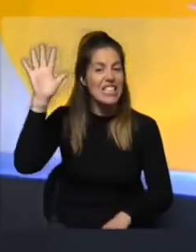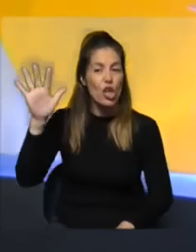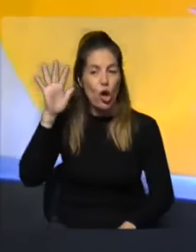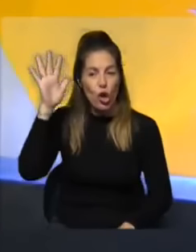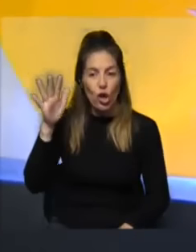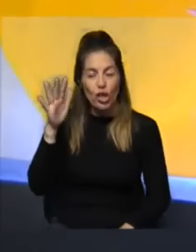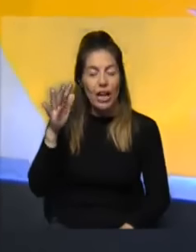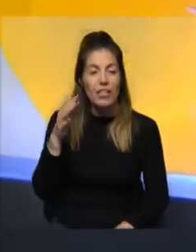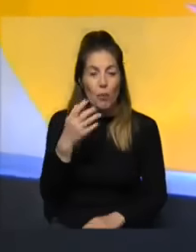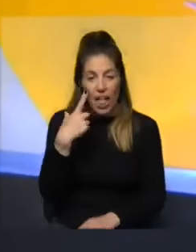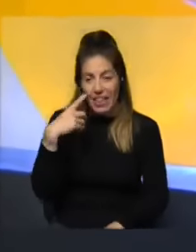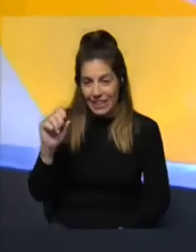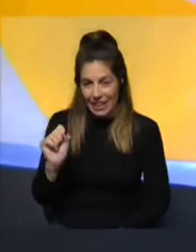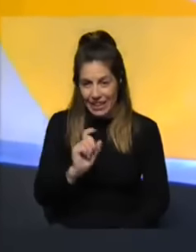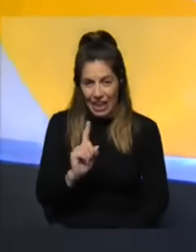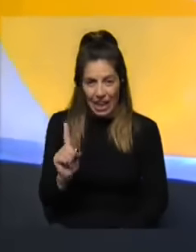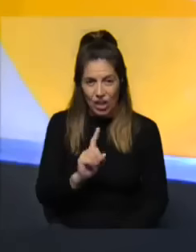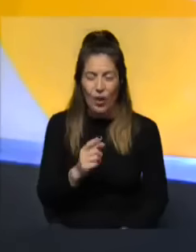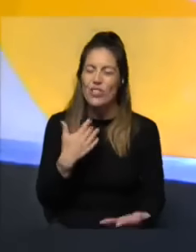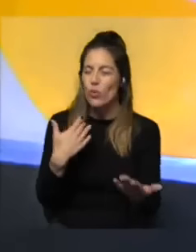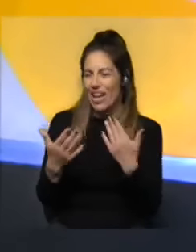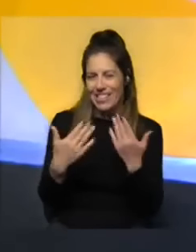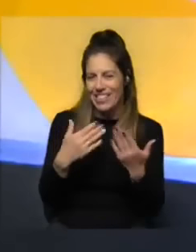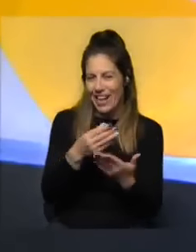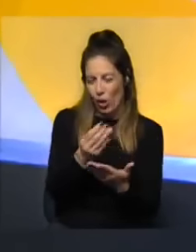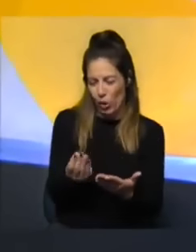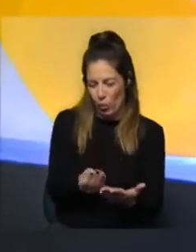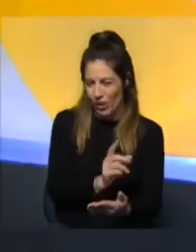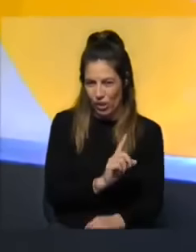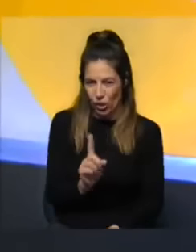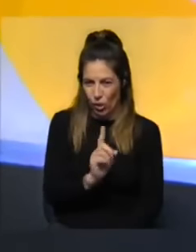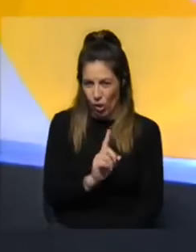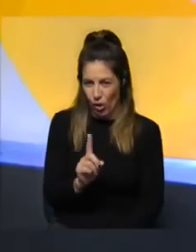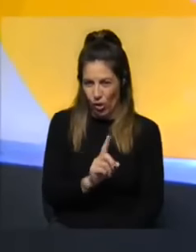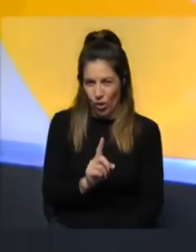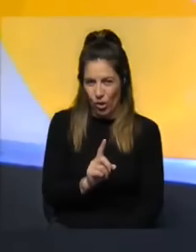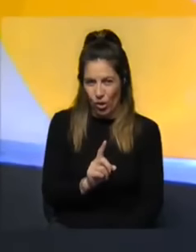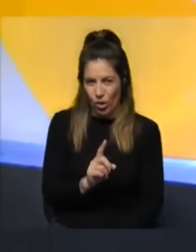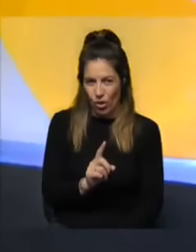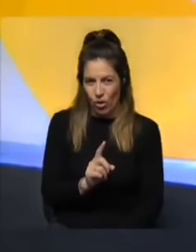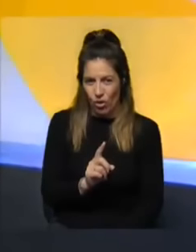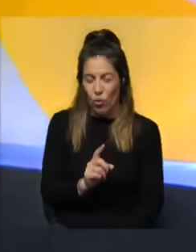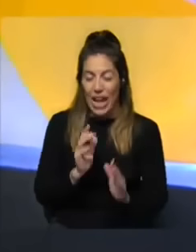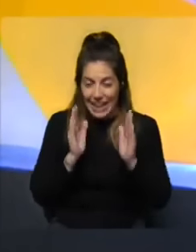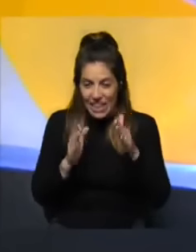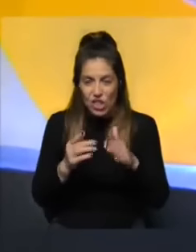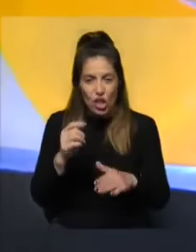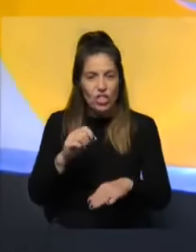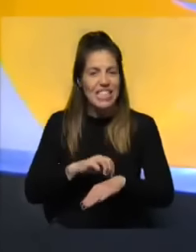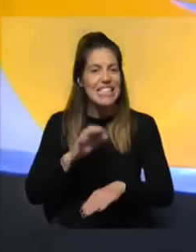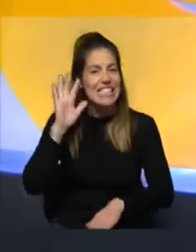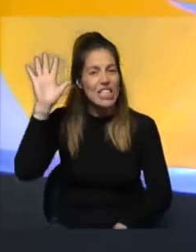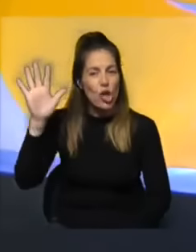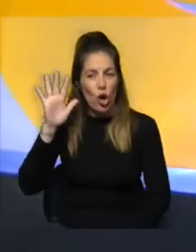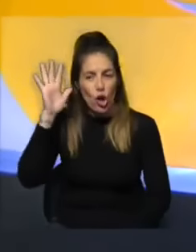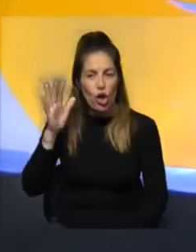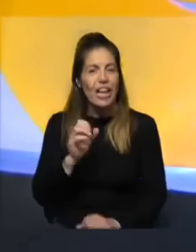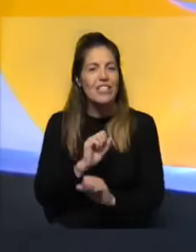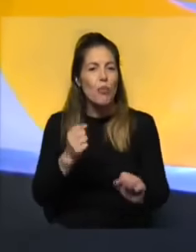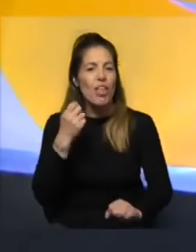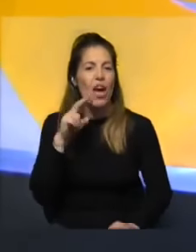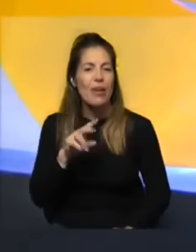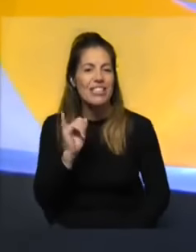que no significa una charla y un dibujito, una atención psicológica en la cual se pueda definir si